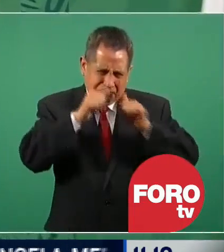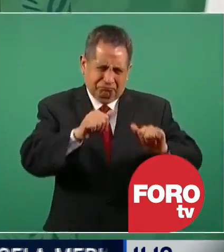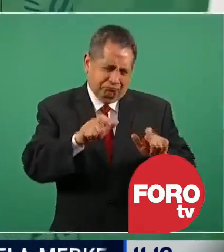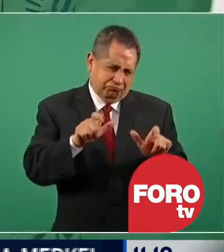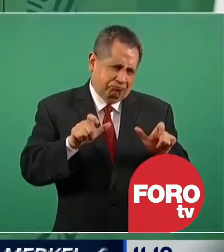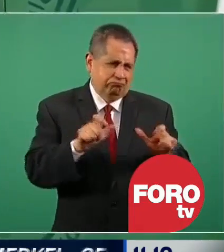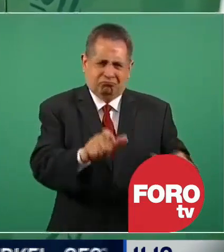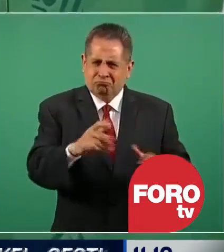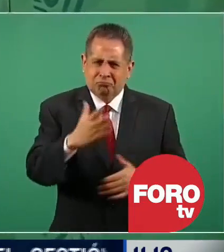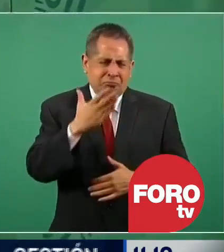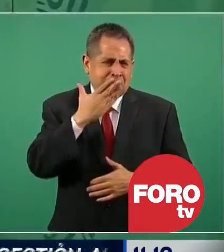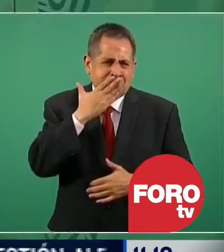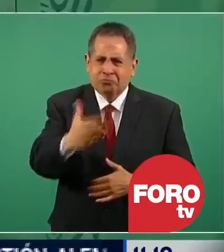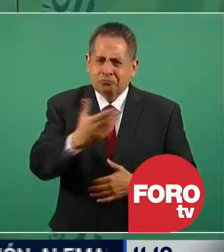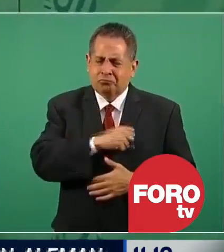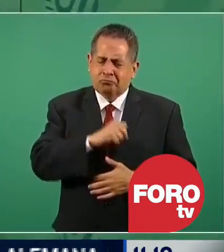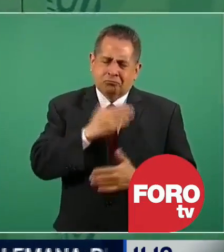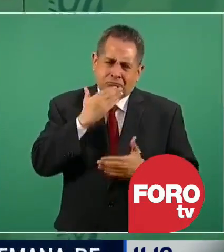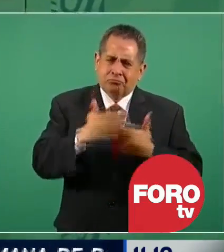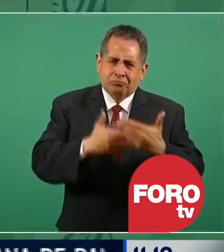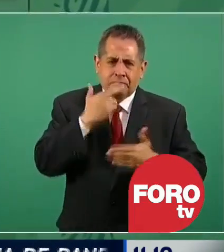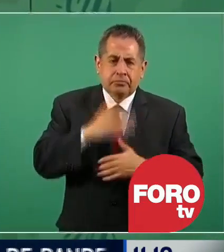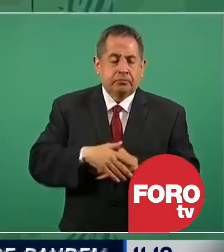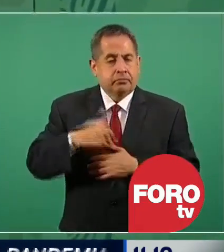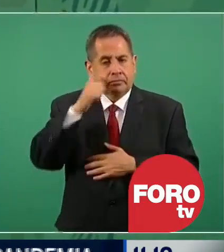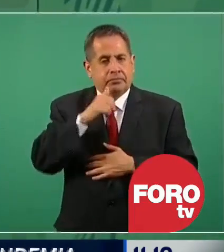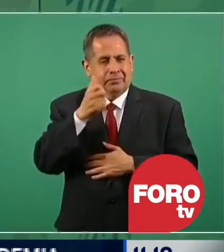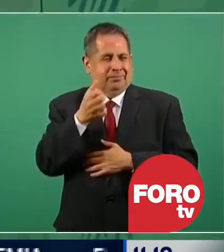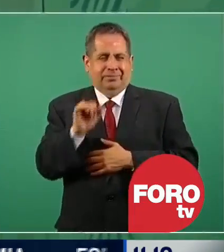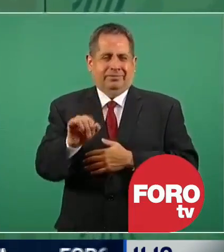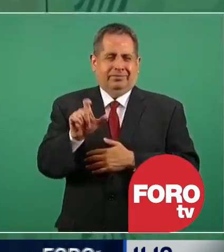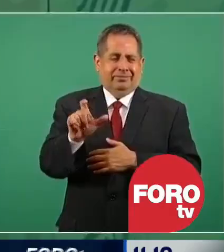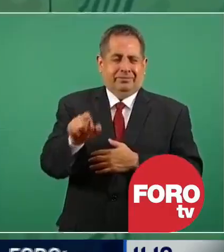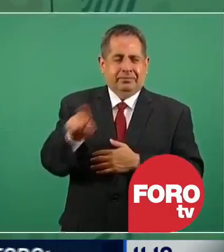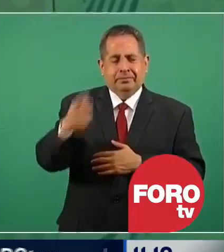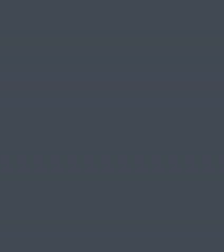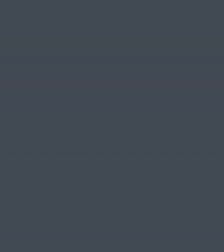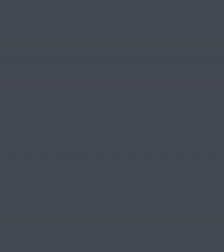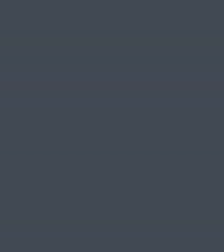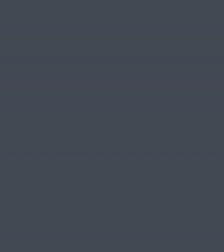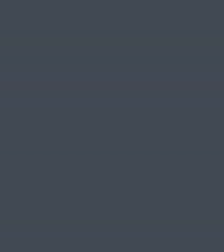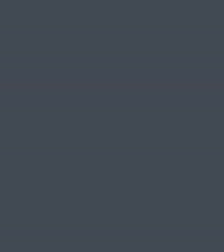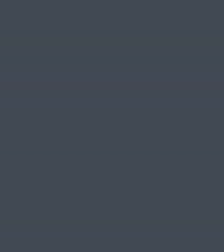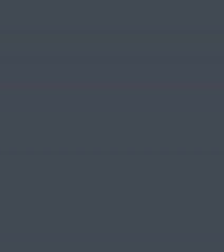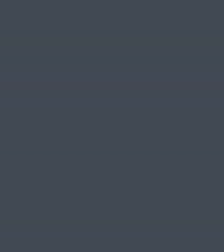y está muy bien. Y sobre todo, como siempre es él, muy optimista.